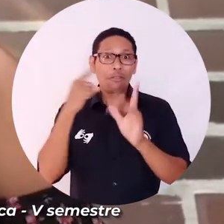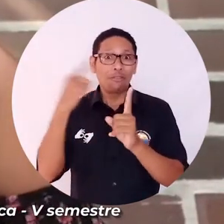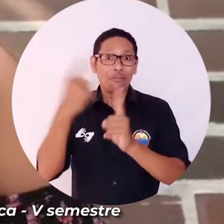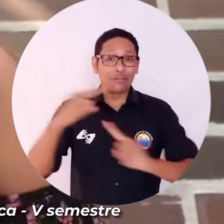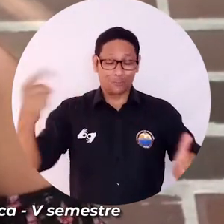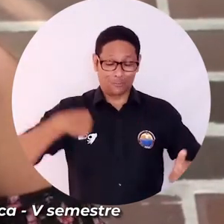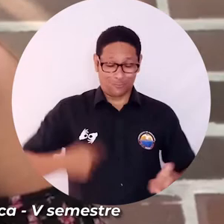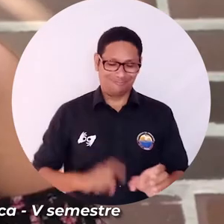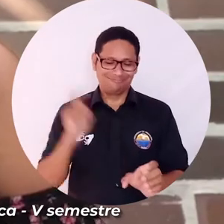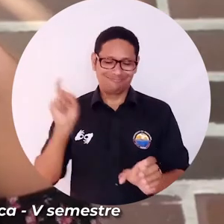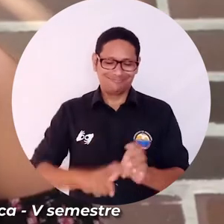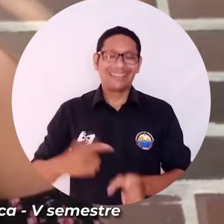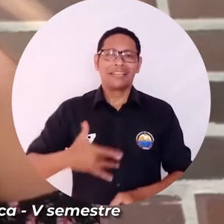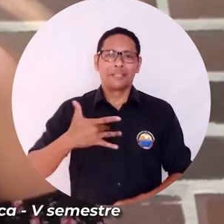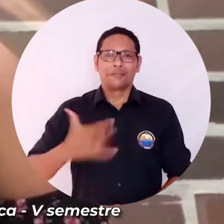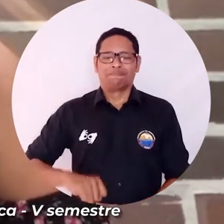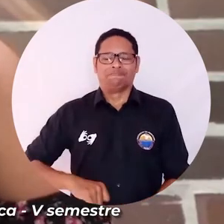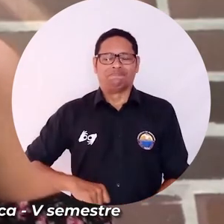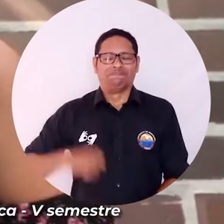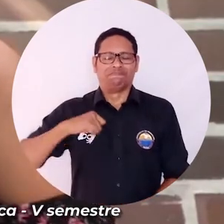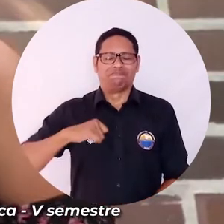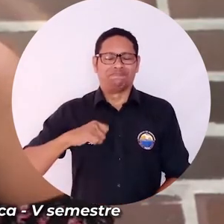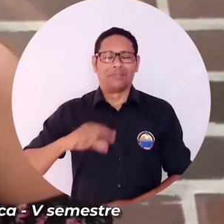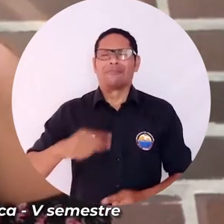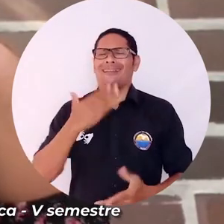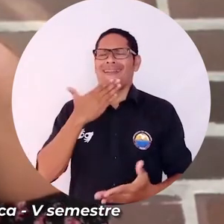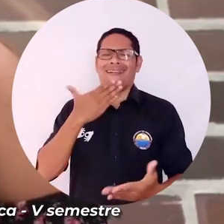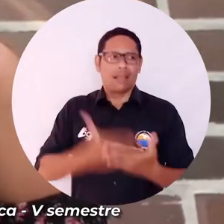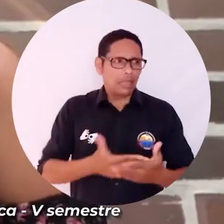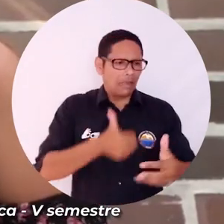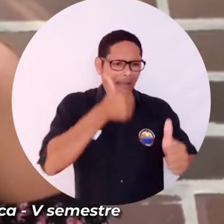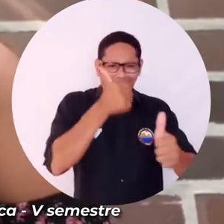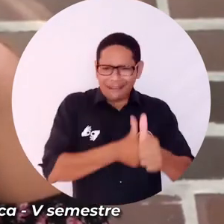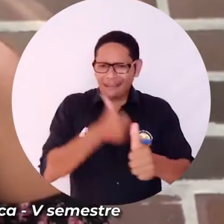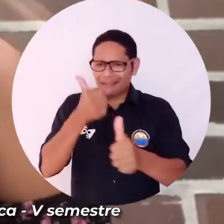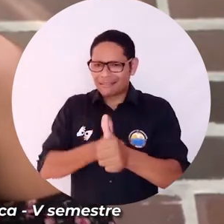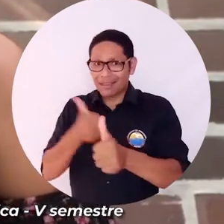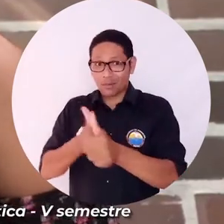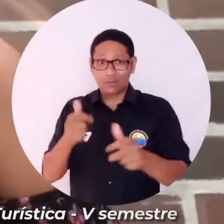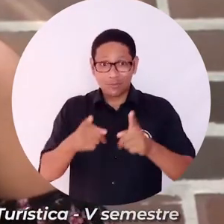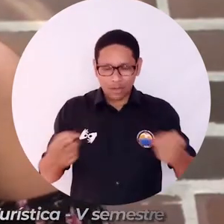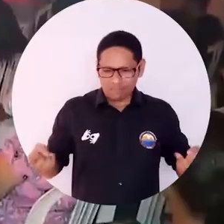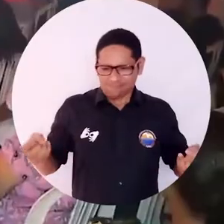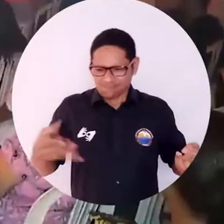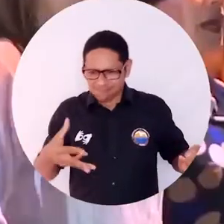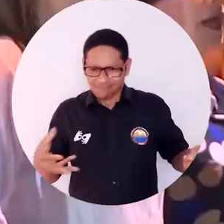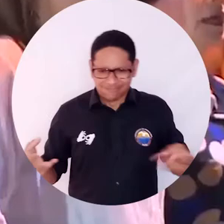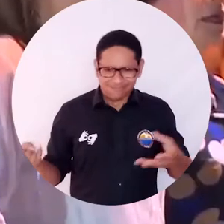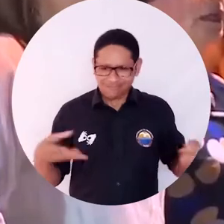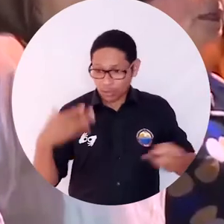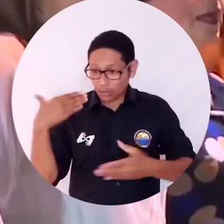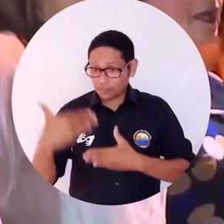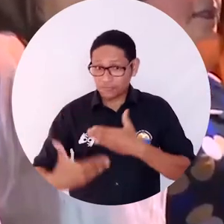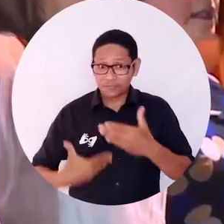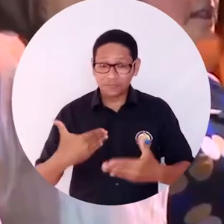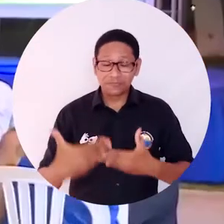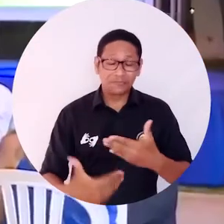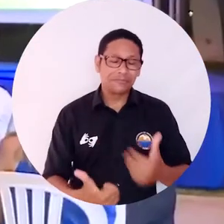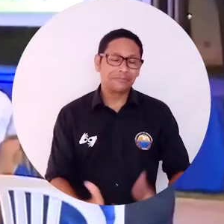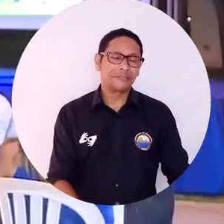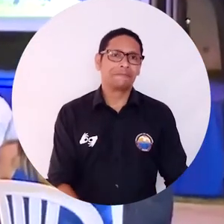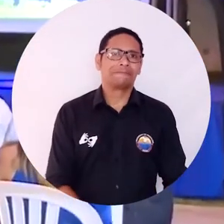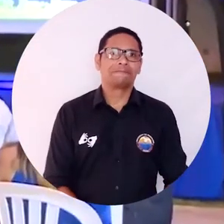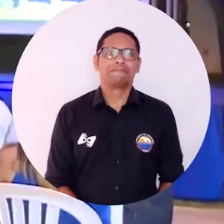pertenecer. Y además quiero agradecer a cada persona que ha contribuido un poco para su desarrollo. La conmemoración de